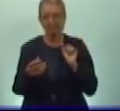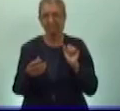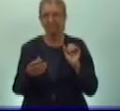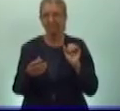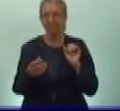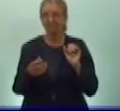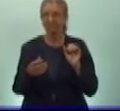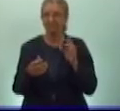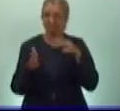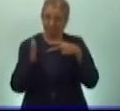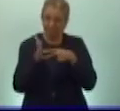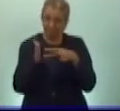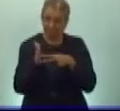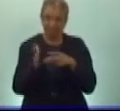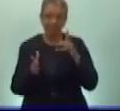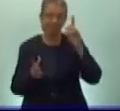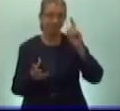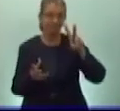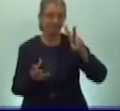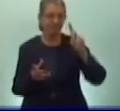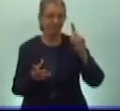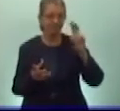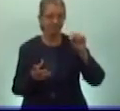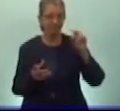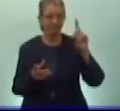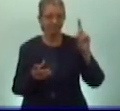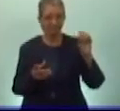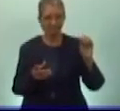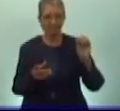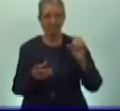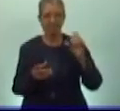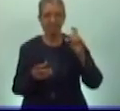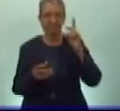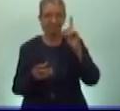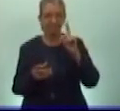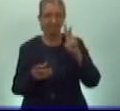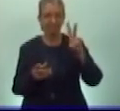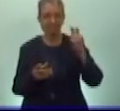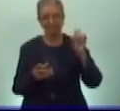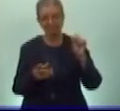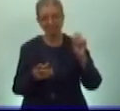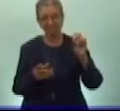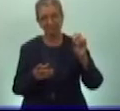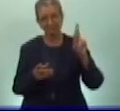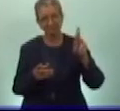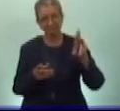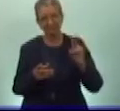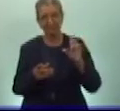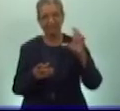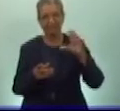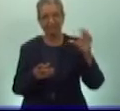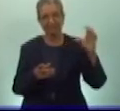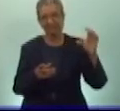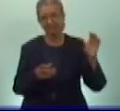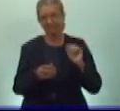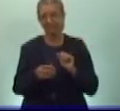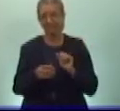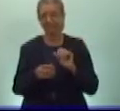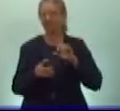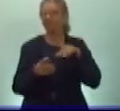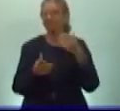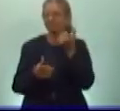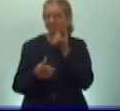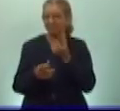división, dividendo, divisor, cociente. También es importante la descomposición